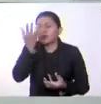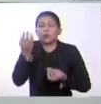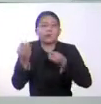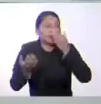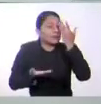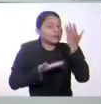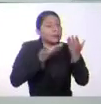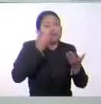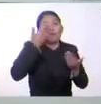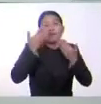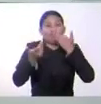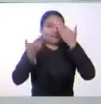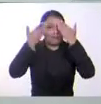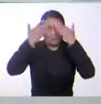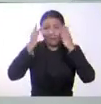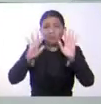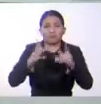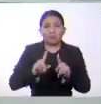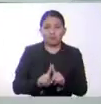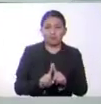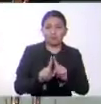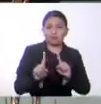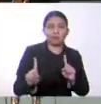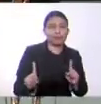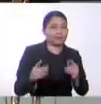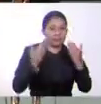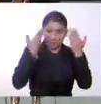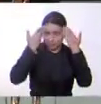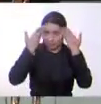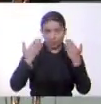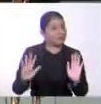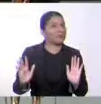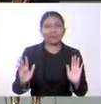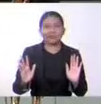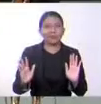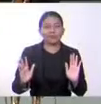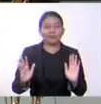él no sabe de guardar distancias, tampoco de